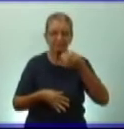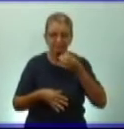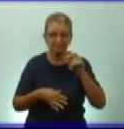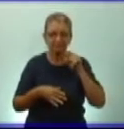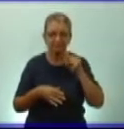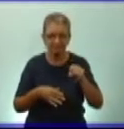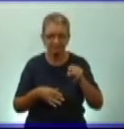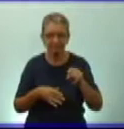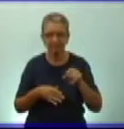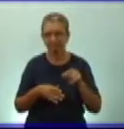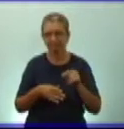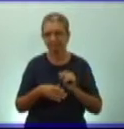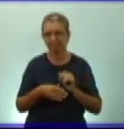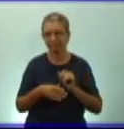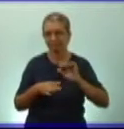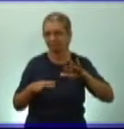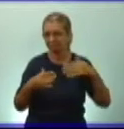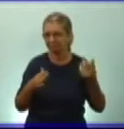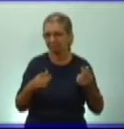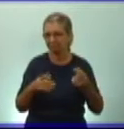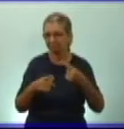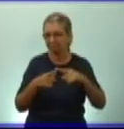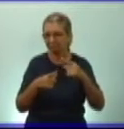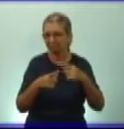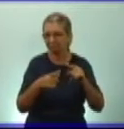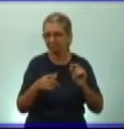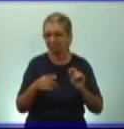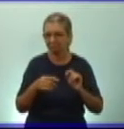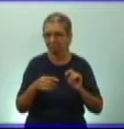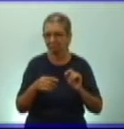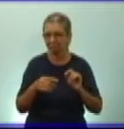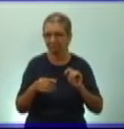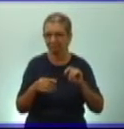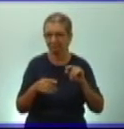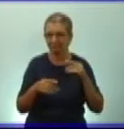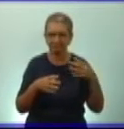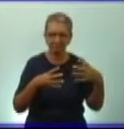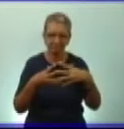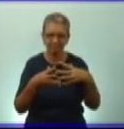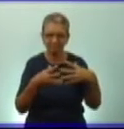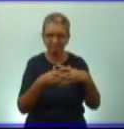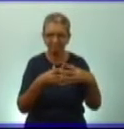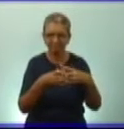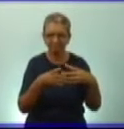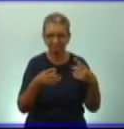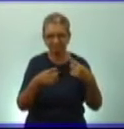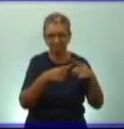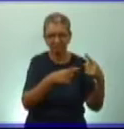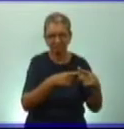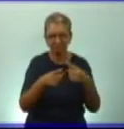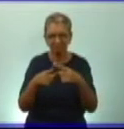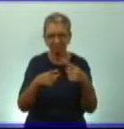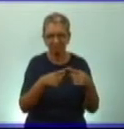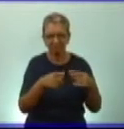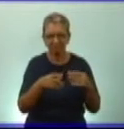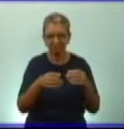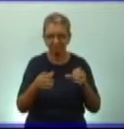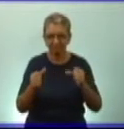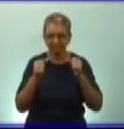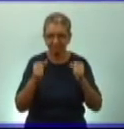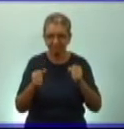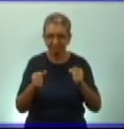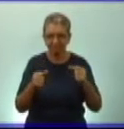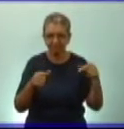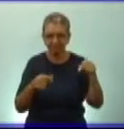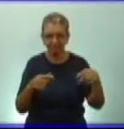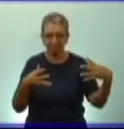propiedad física. ¿Qué tipo de partículas lo forman? ¿Cómo son las interacciones entre las partículas? La fortaleza de esas interacciones,